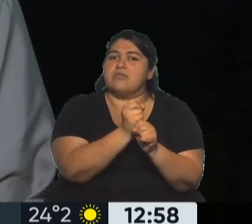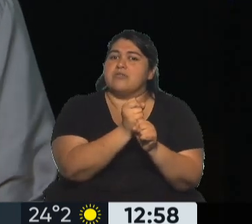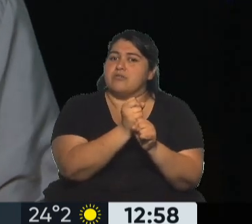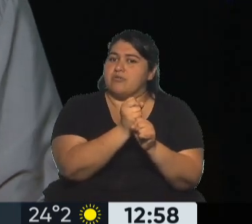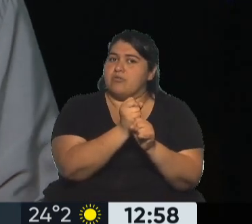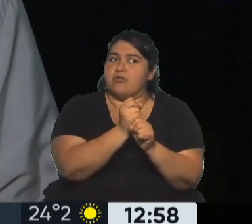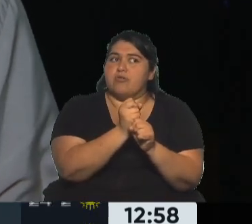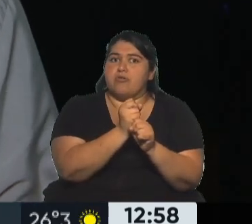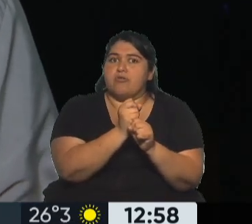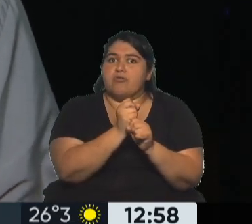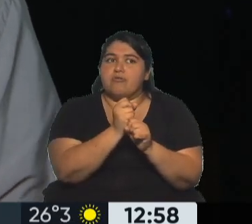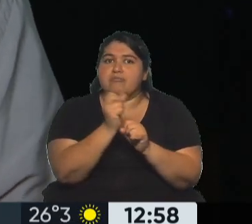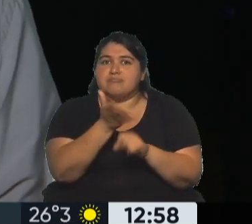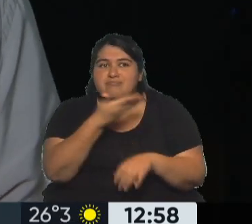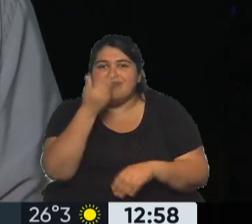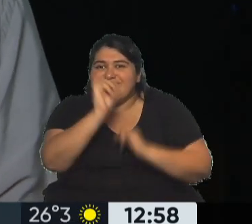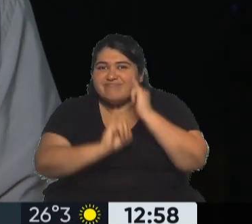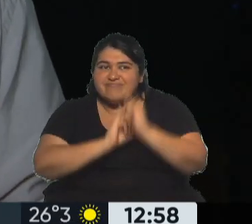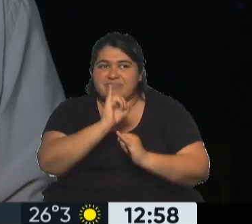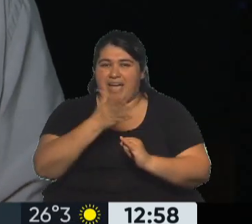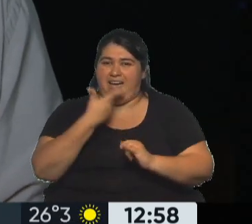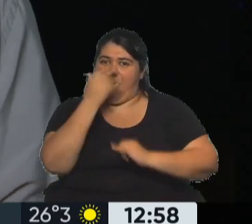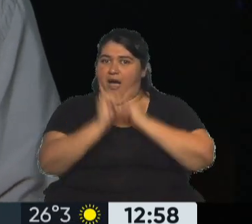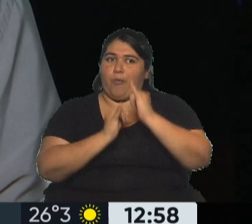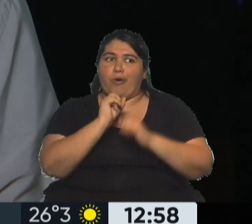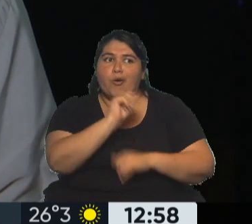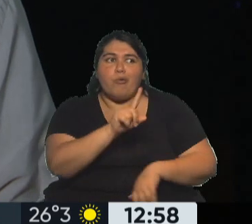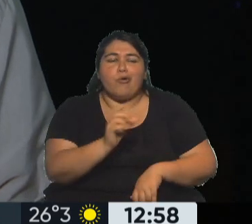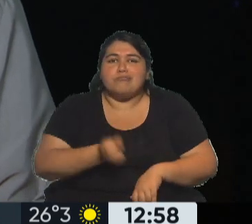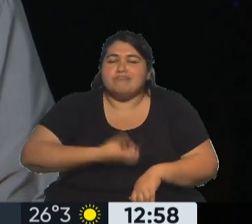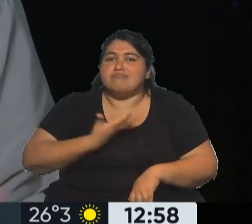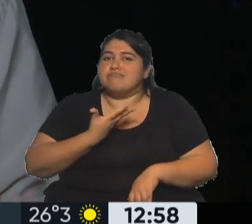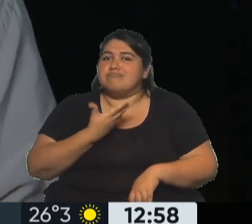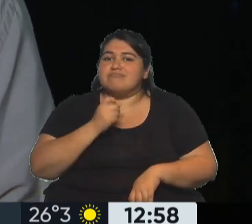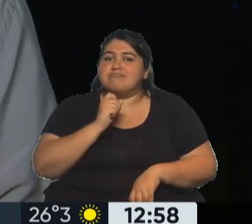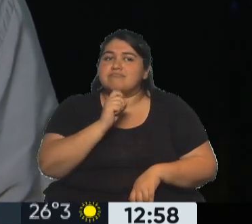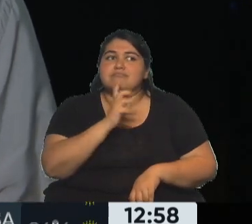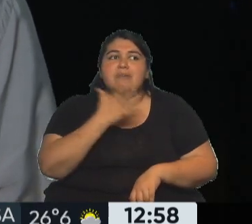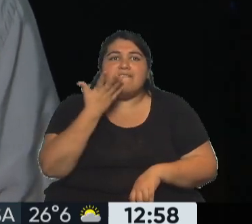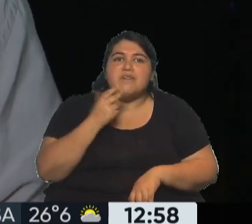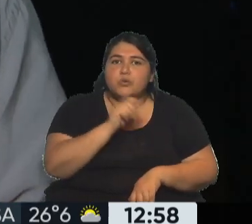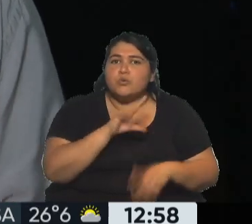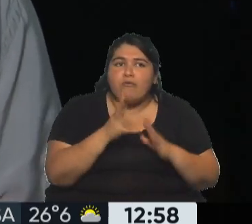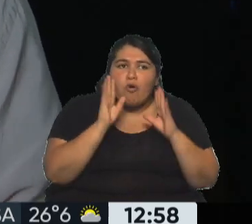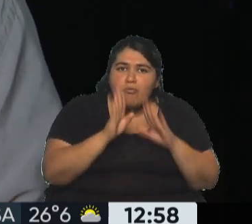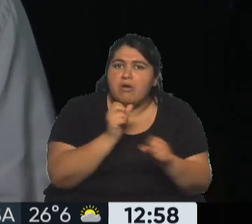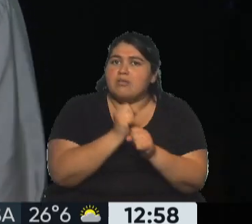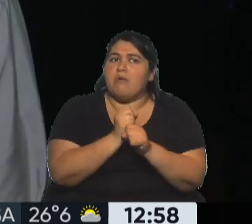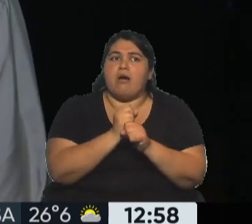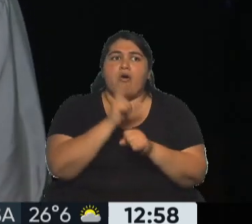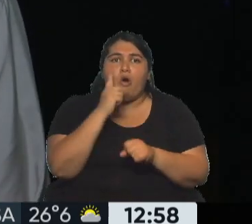justamente las voces, como decías, que son voces apasionadas, son personas que aman lo que hacen, son trabajadores y